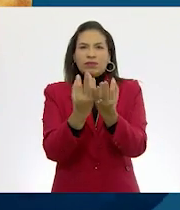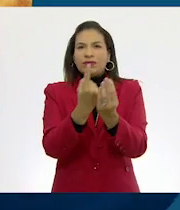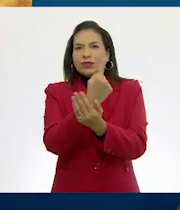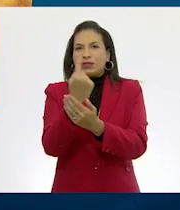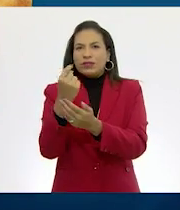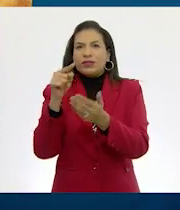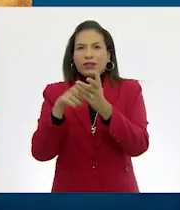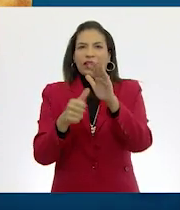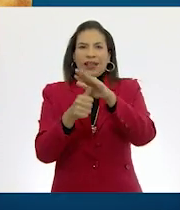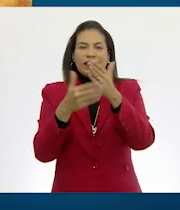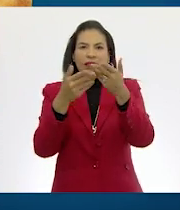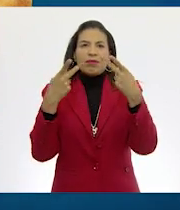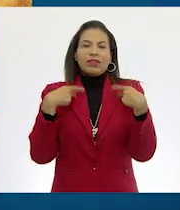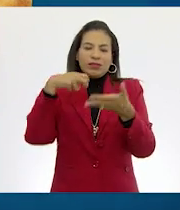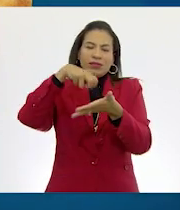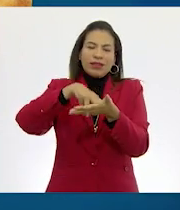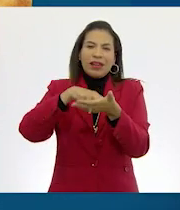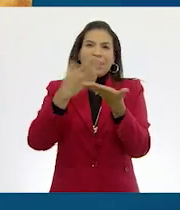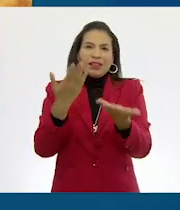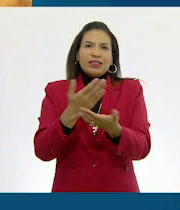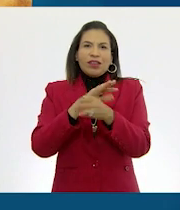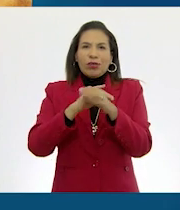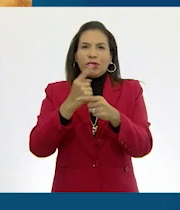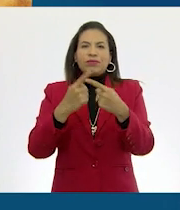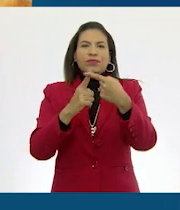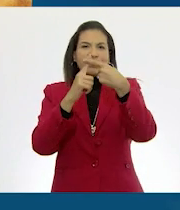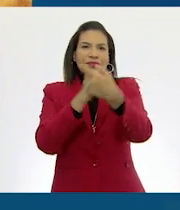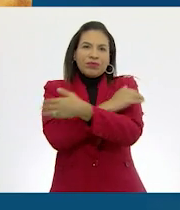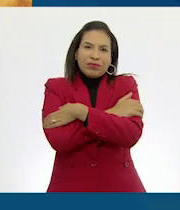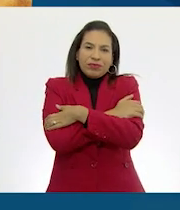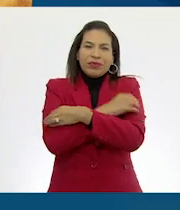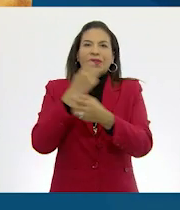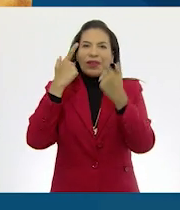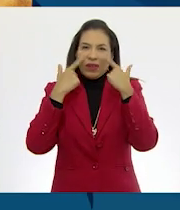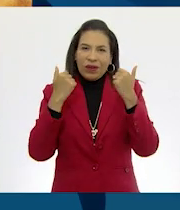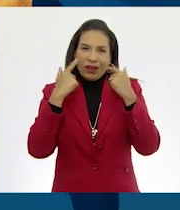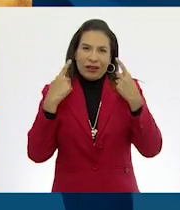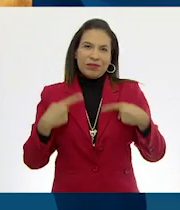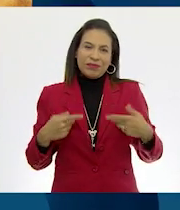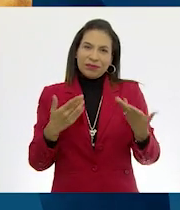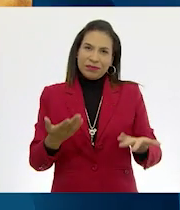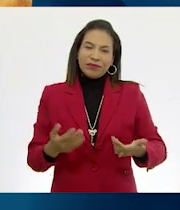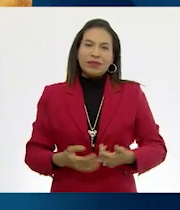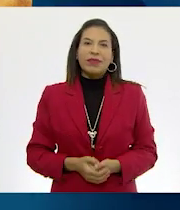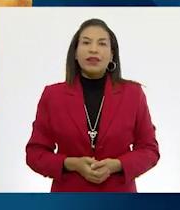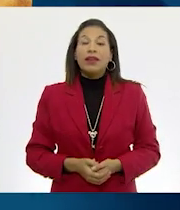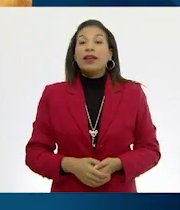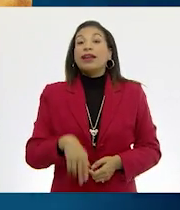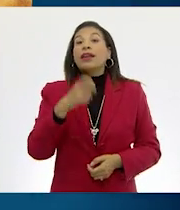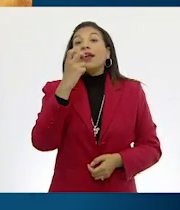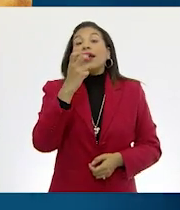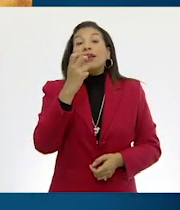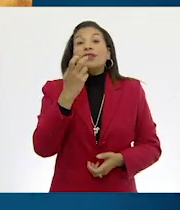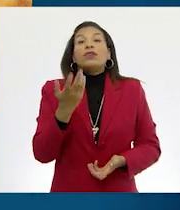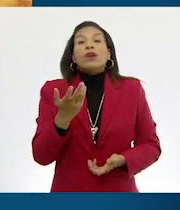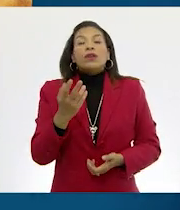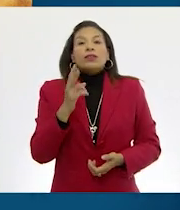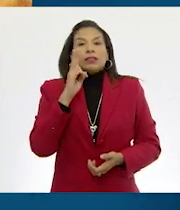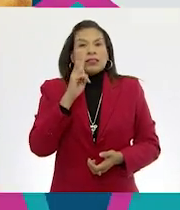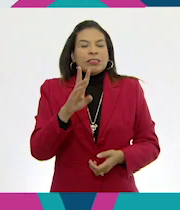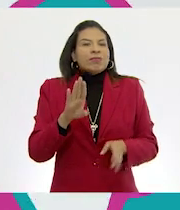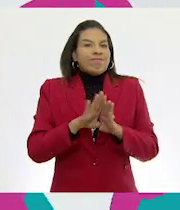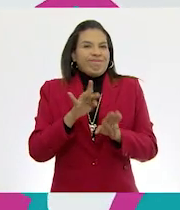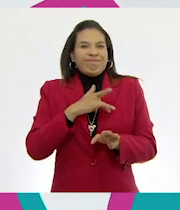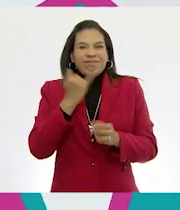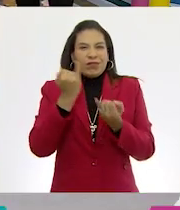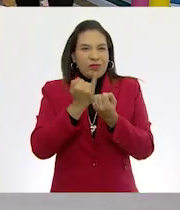La gente arrodillada con los brazos en cruz y derramando lágrimas. Ay, eso suena parecido a